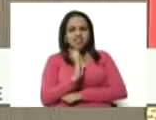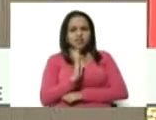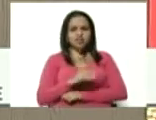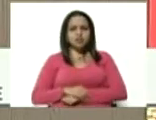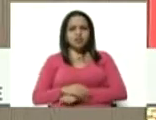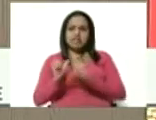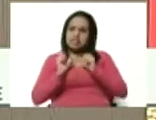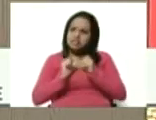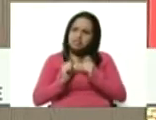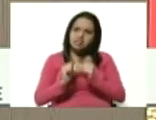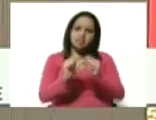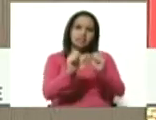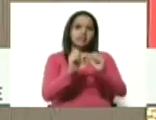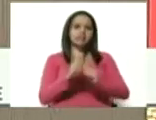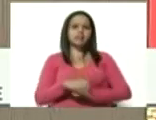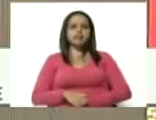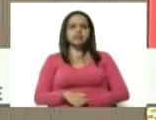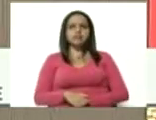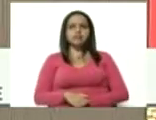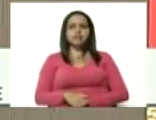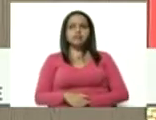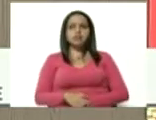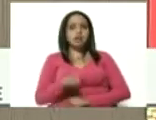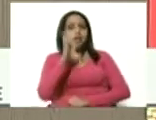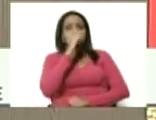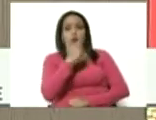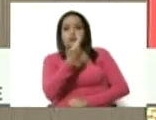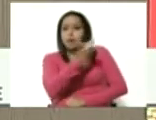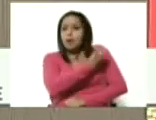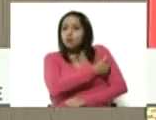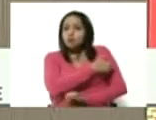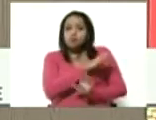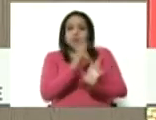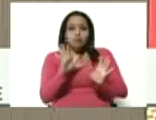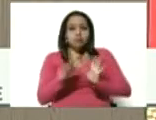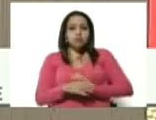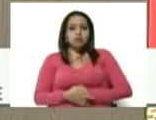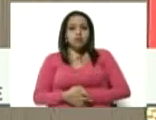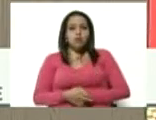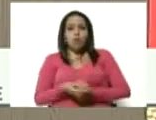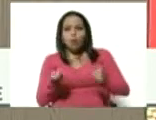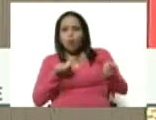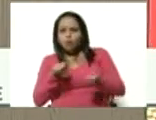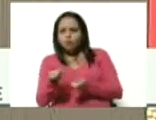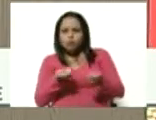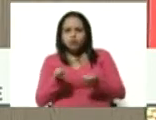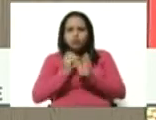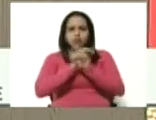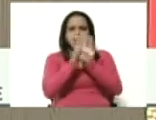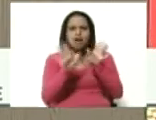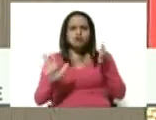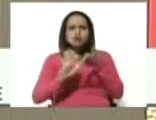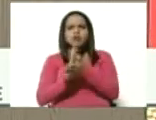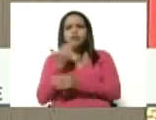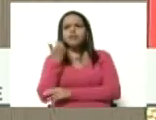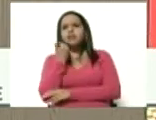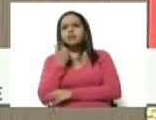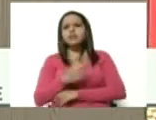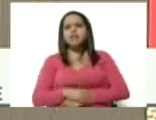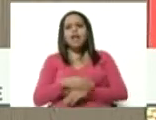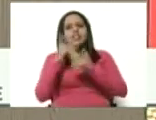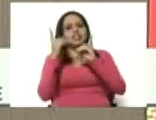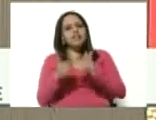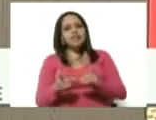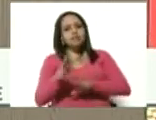y seguirá existiendo. Y mientras no exista una vacuna ni un tratamiento efectivo para esta enfermedad, tenemos